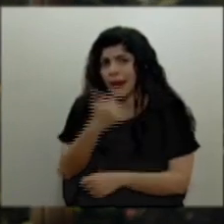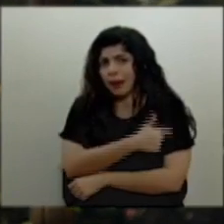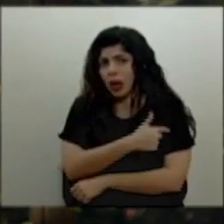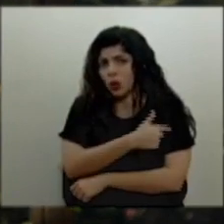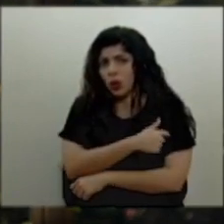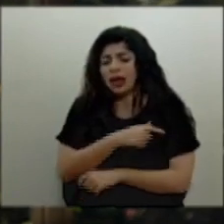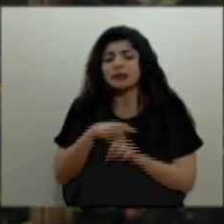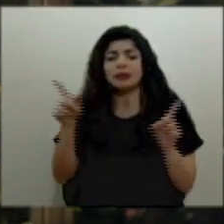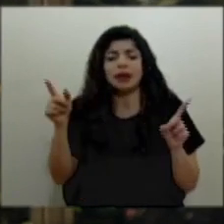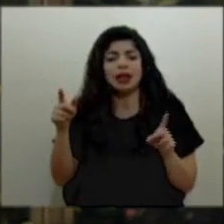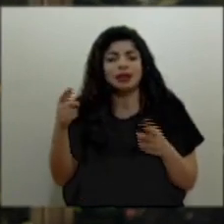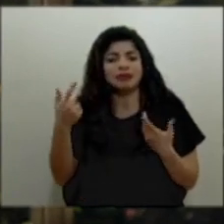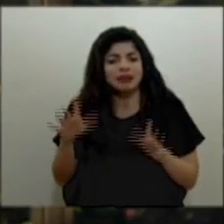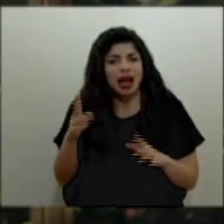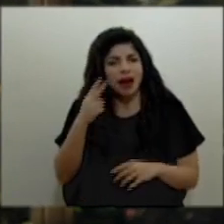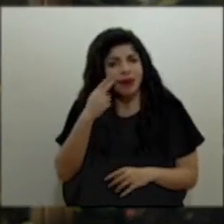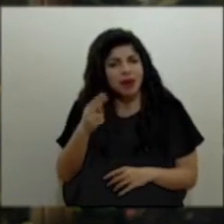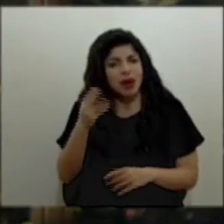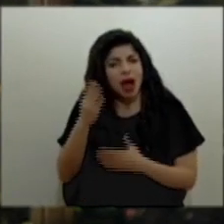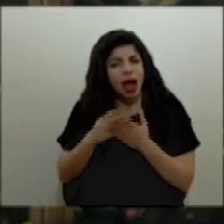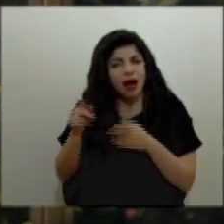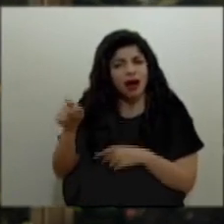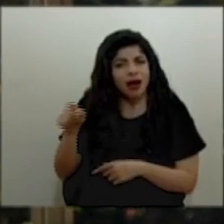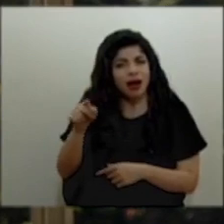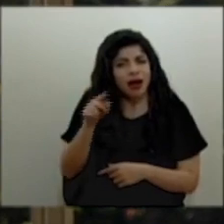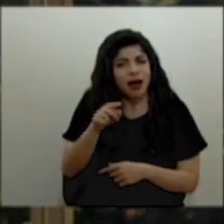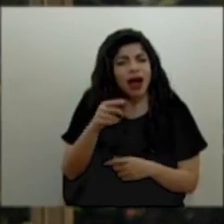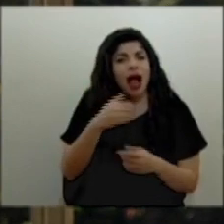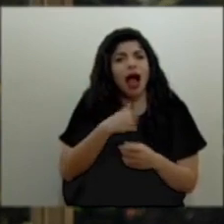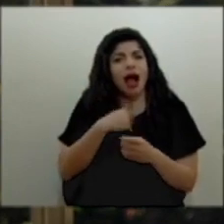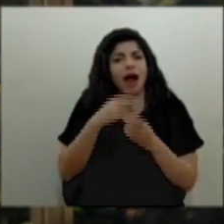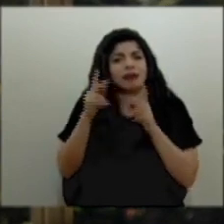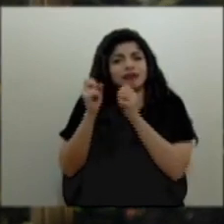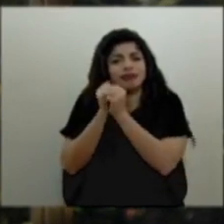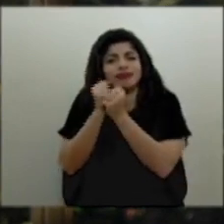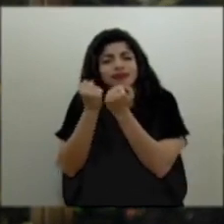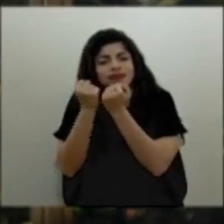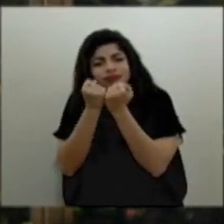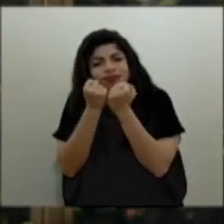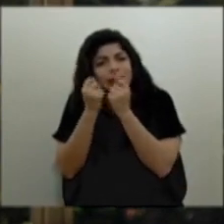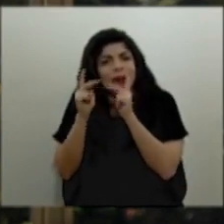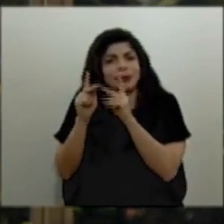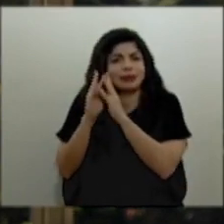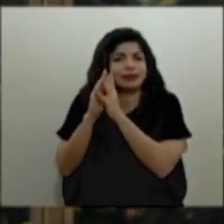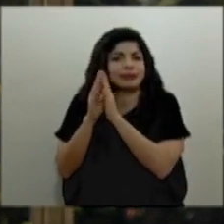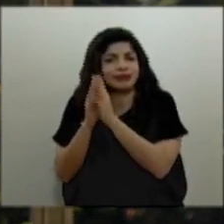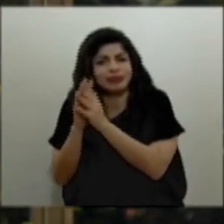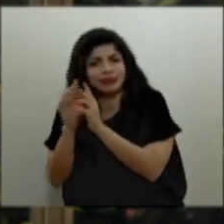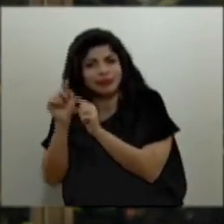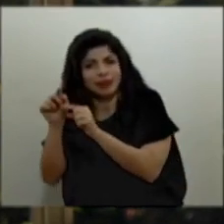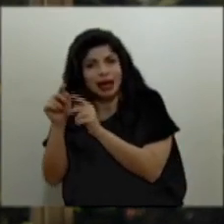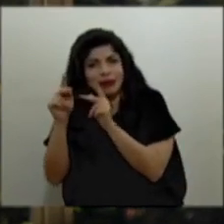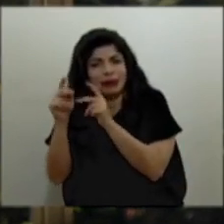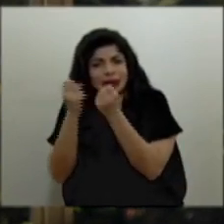vacunación, sin embargo se ha visto en algunos casos algunas aglomeraciones, ¿verdad? ¿Qué recomendación hace la caja para evitar esas aglomeraciones? Por